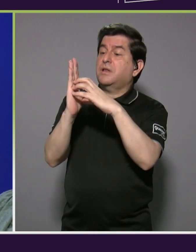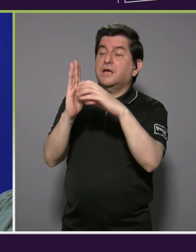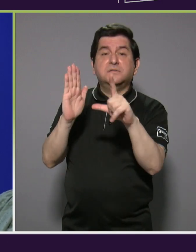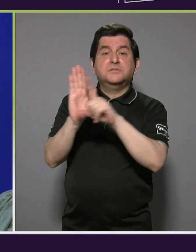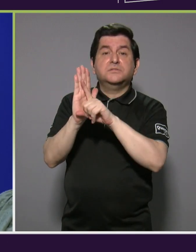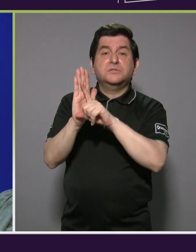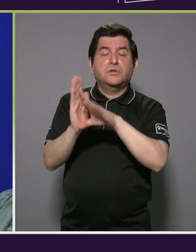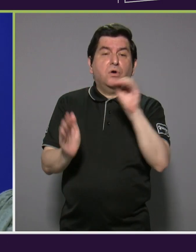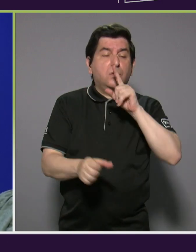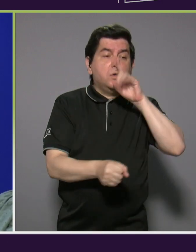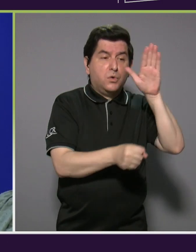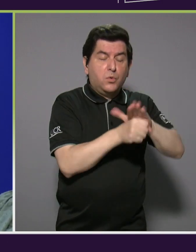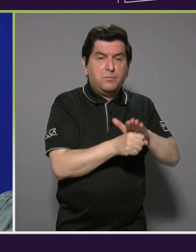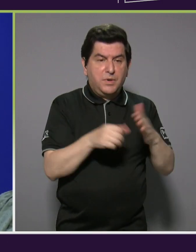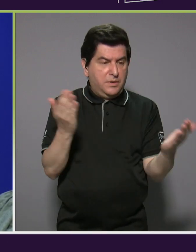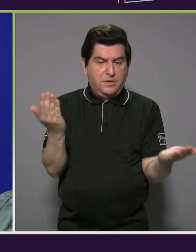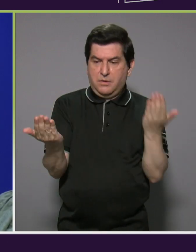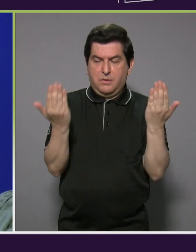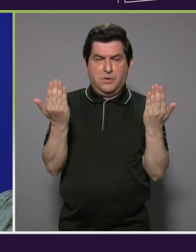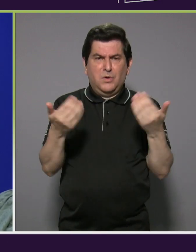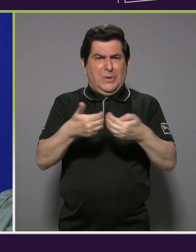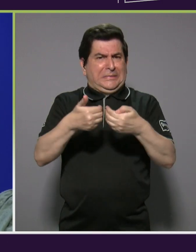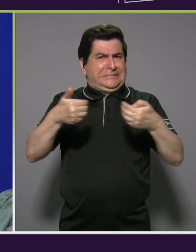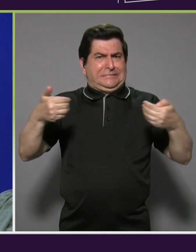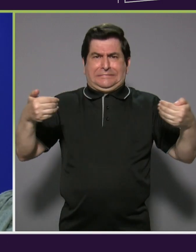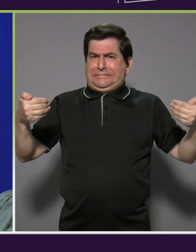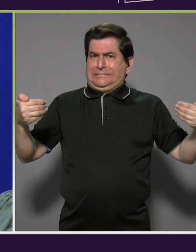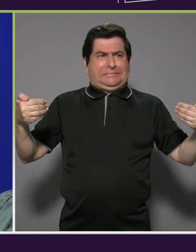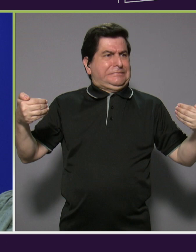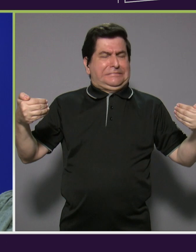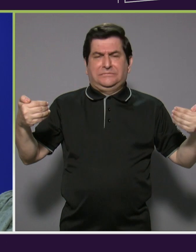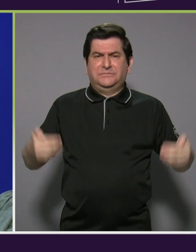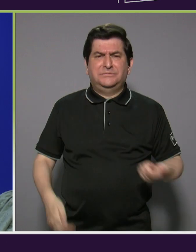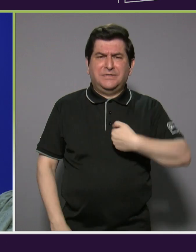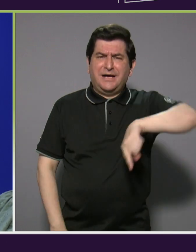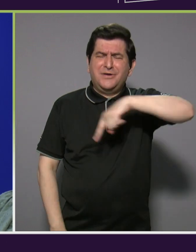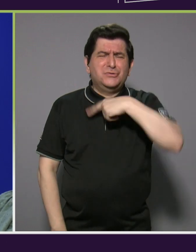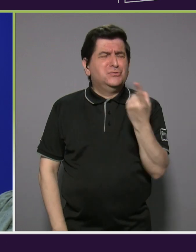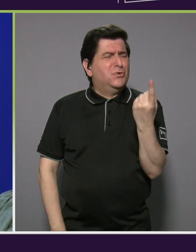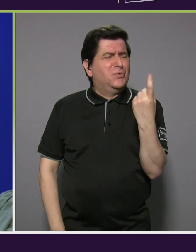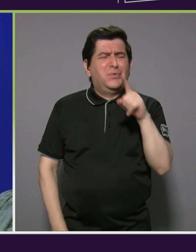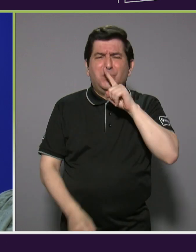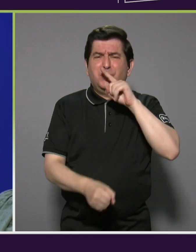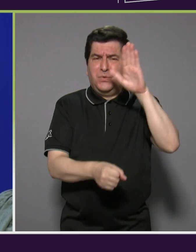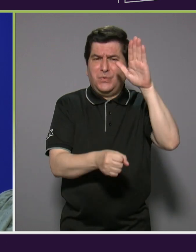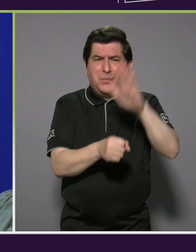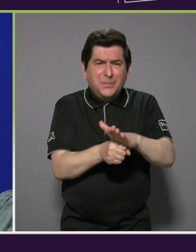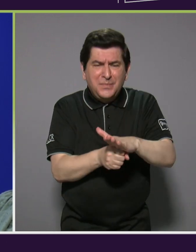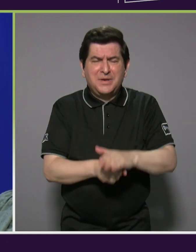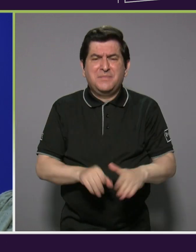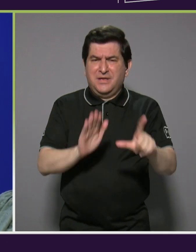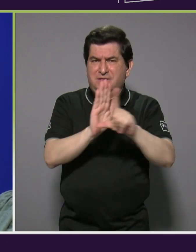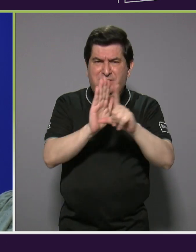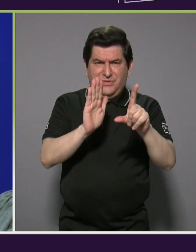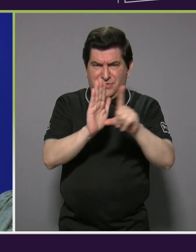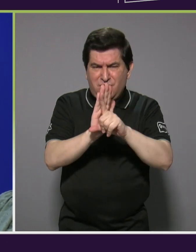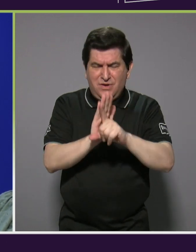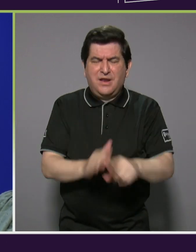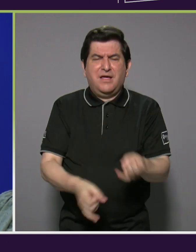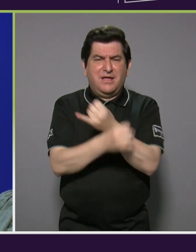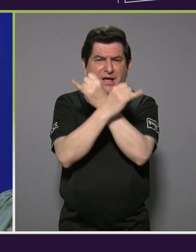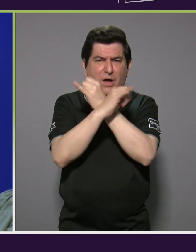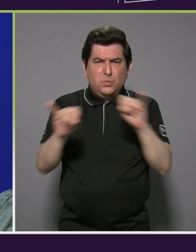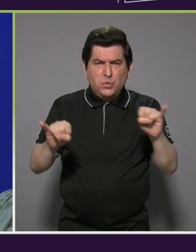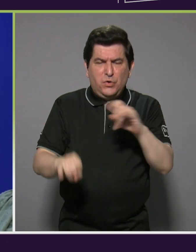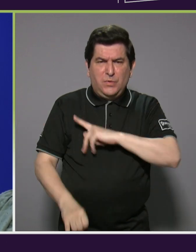vemos la aplicación, hay una gran brecha. Todavía somos muy deficientes en las aplicaciones de esta ley de